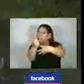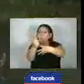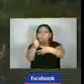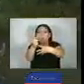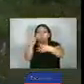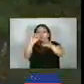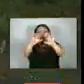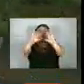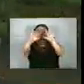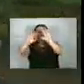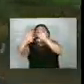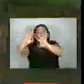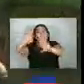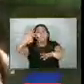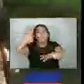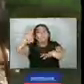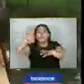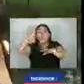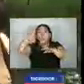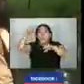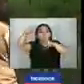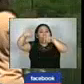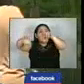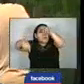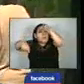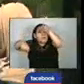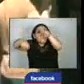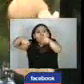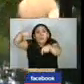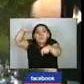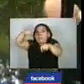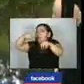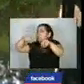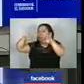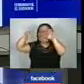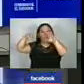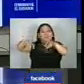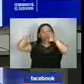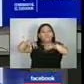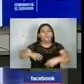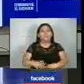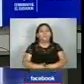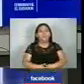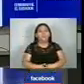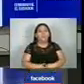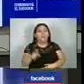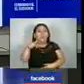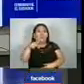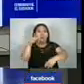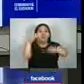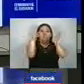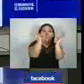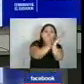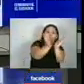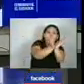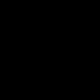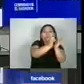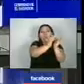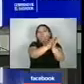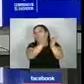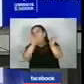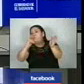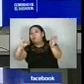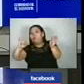una canícula, es decir, una disminución significativa de tormentas. La perspectiva de mayo a julio, básicamente